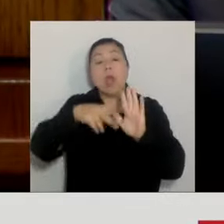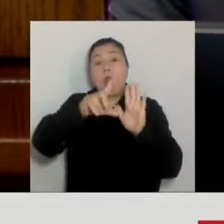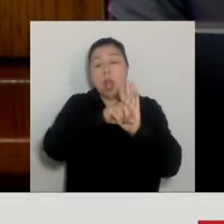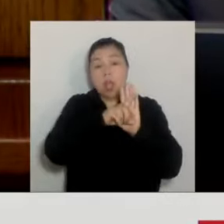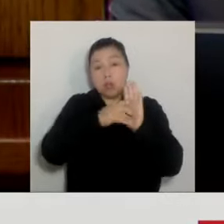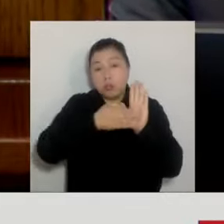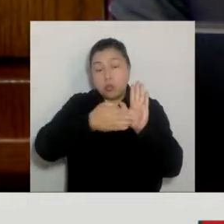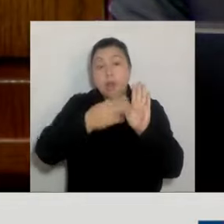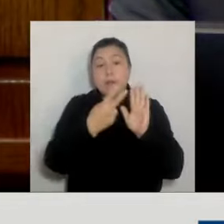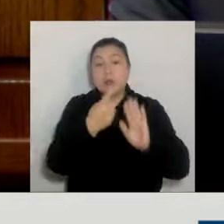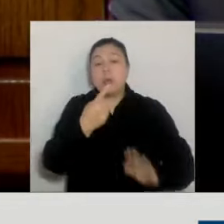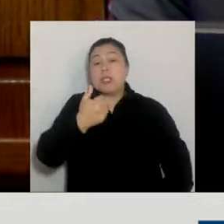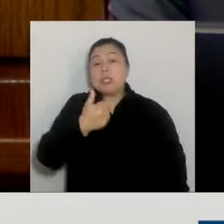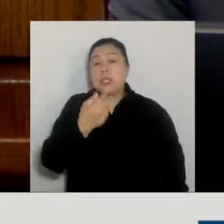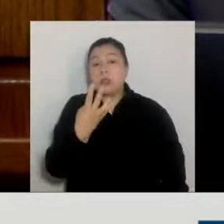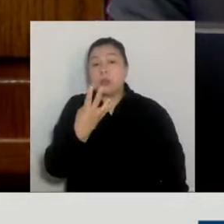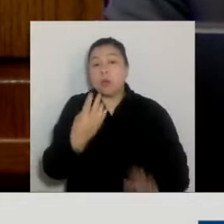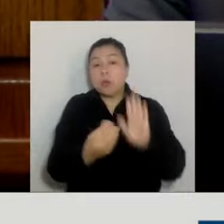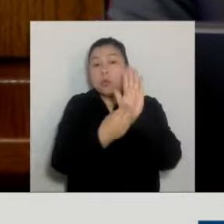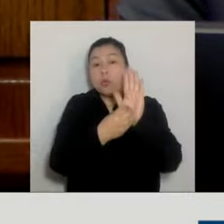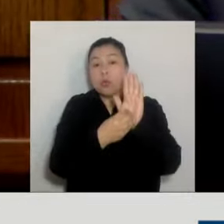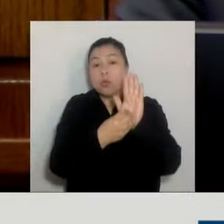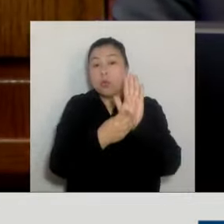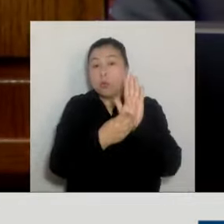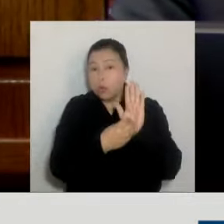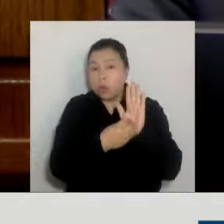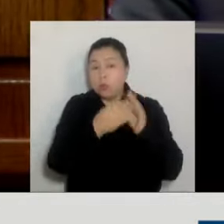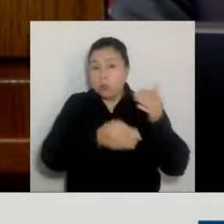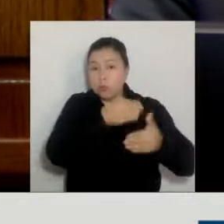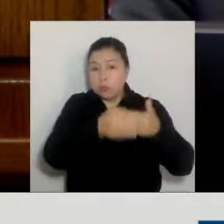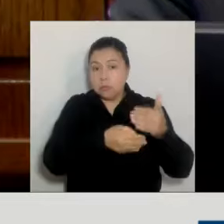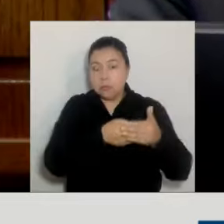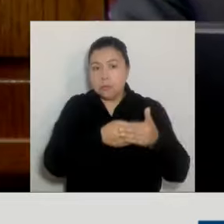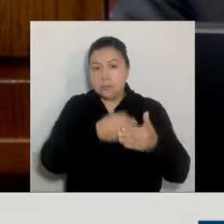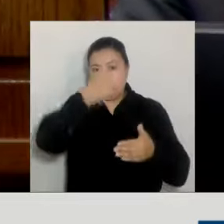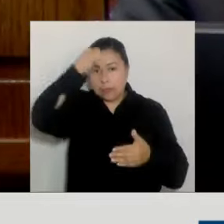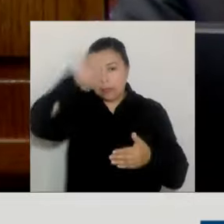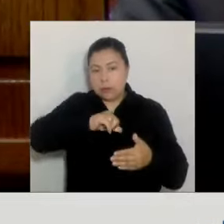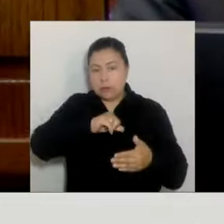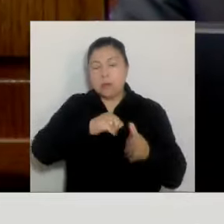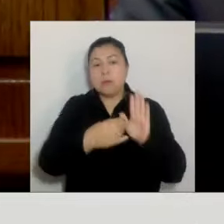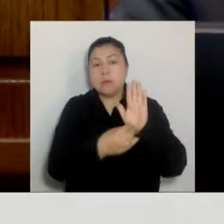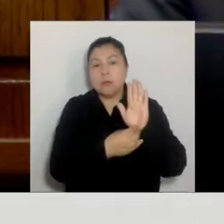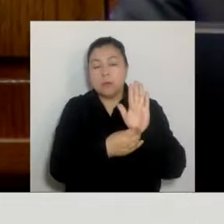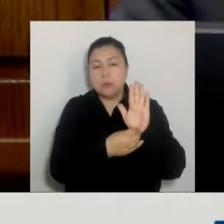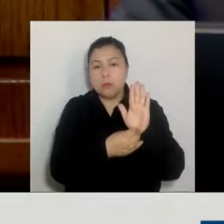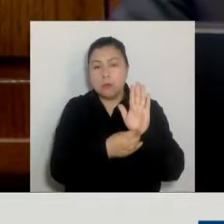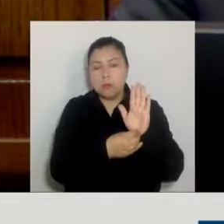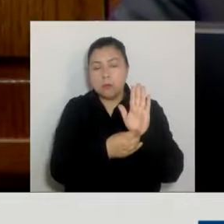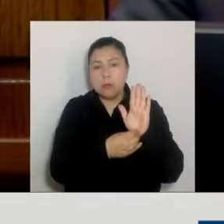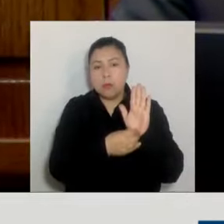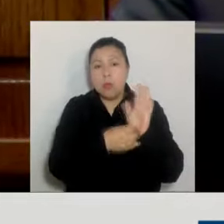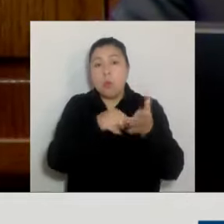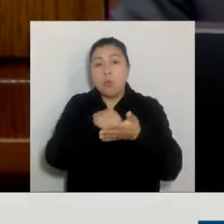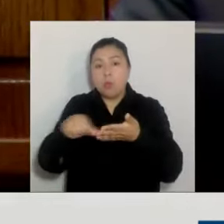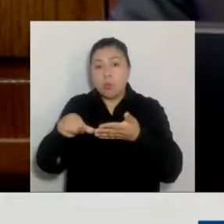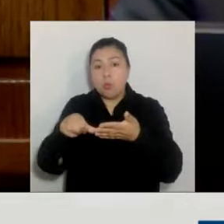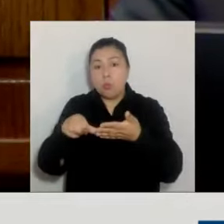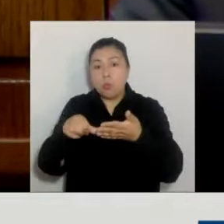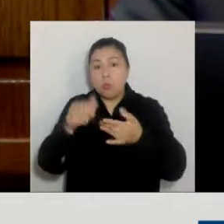21,064 que introdujo un un procedimiento sancionatorio estableció una escala de multas aplicables en caso de